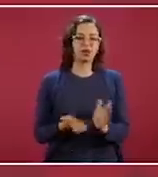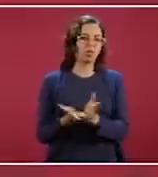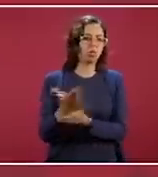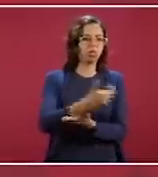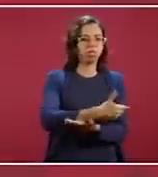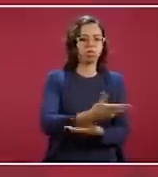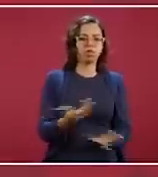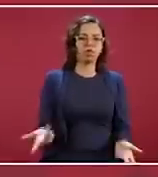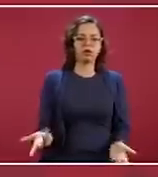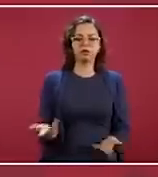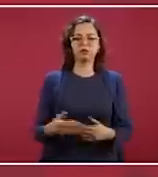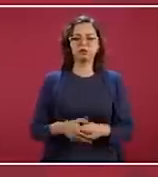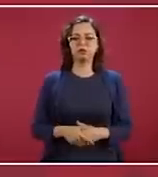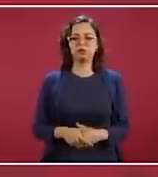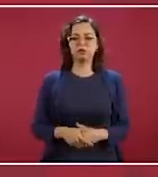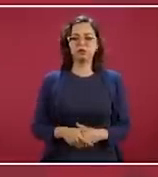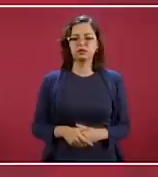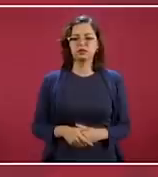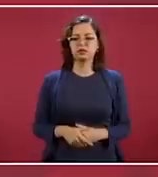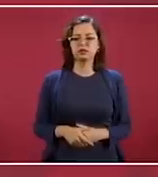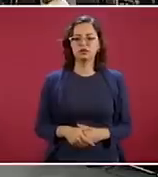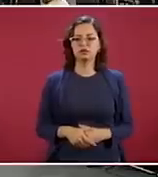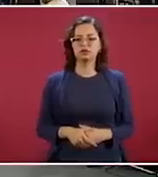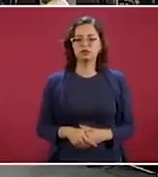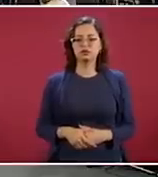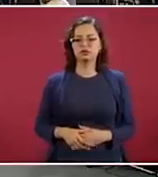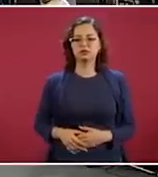inmoral. Presidente.